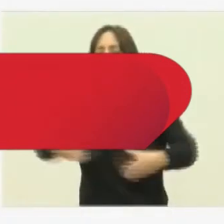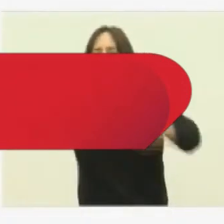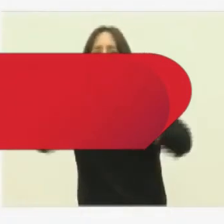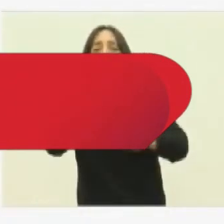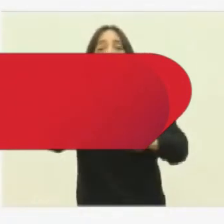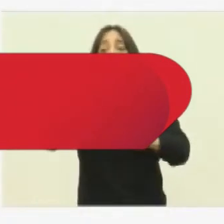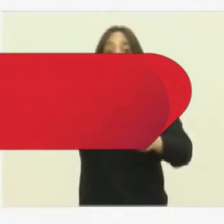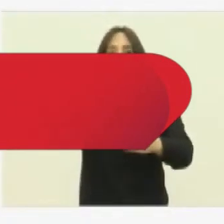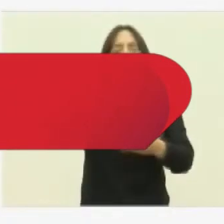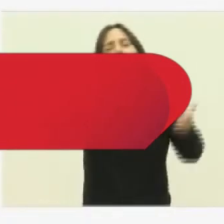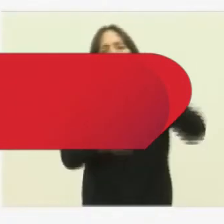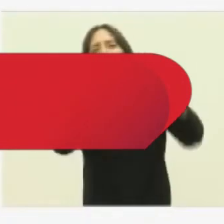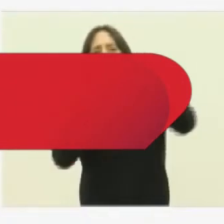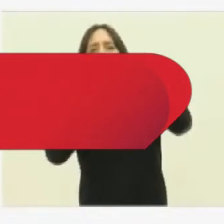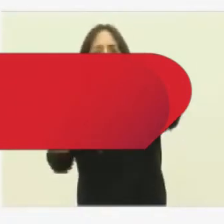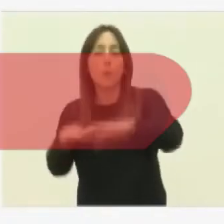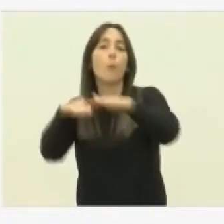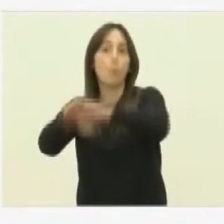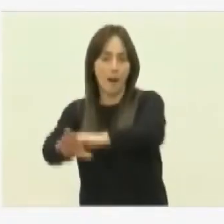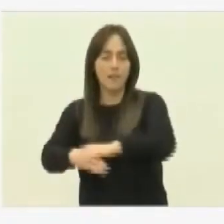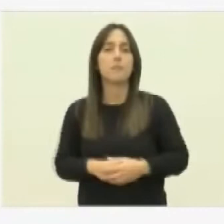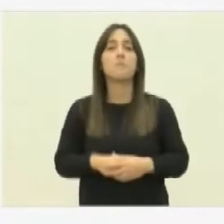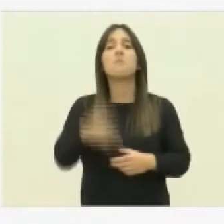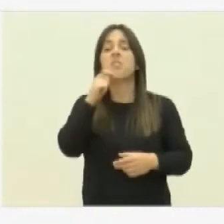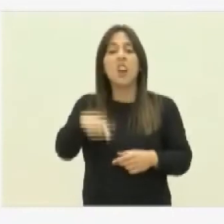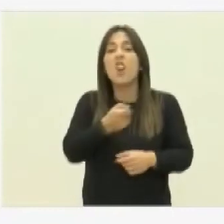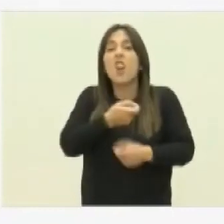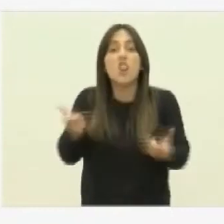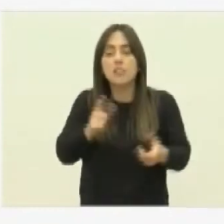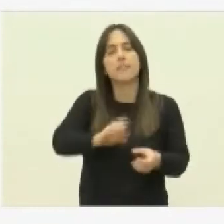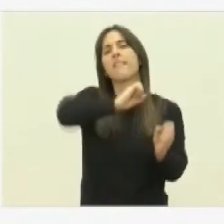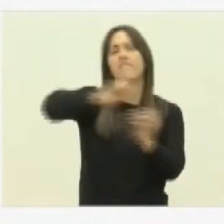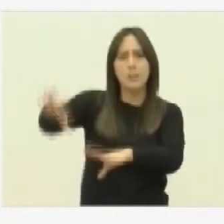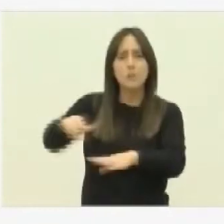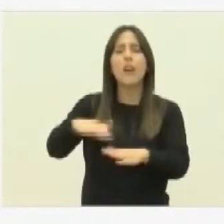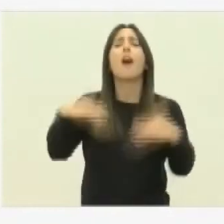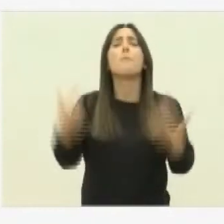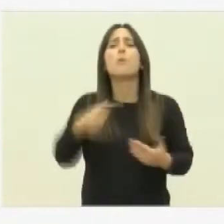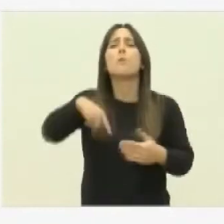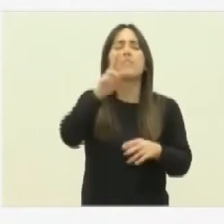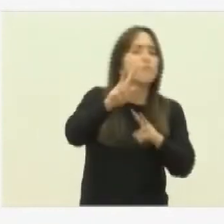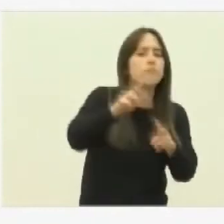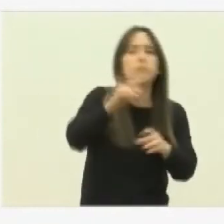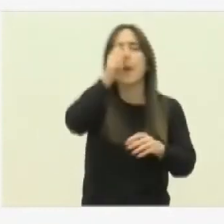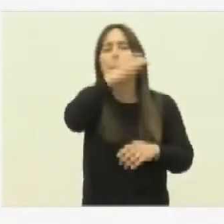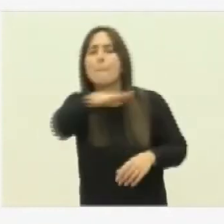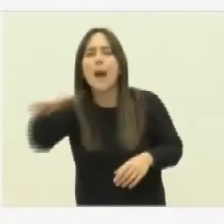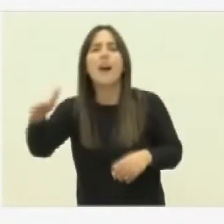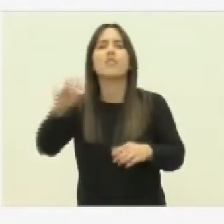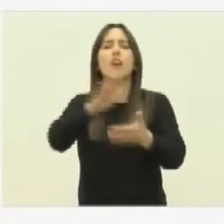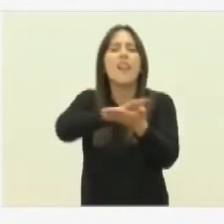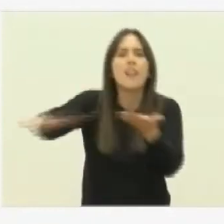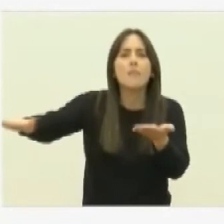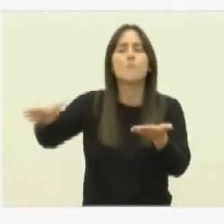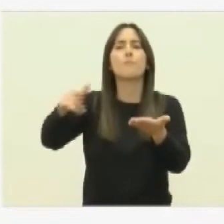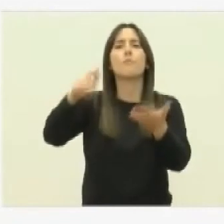acumulen agua y que nos puedan servir. Todo aquello que no nos sirva lo tenemos que desechar, aprovechar a limpiar nuestros patios, nuestras terrazas.